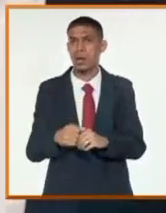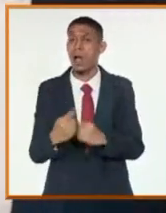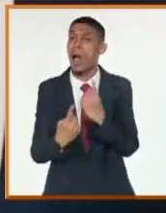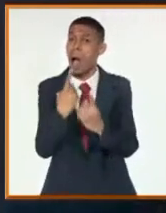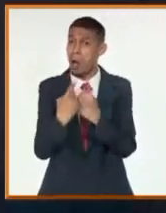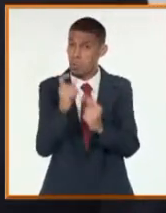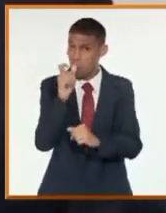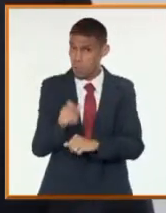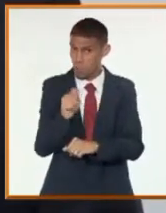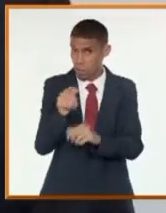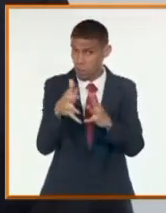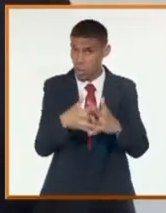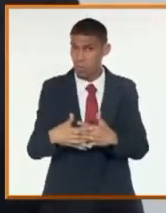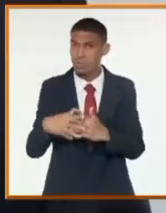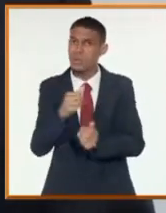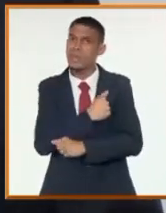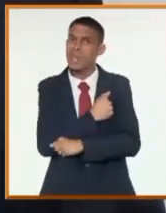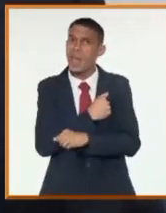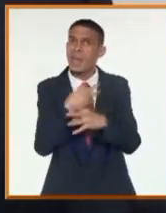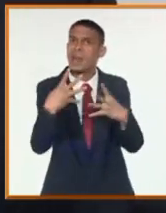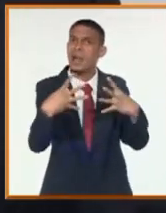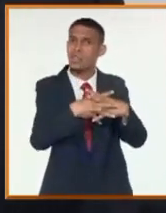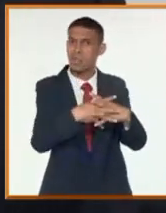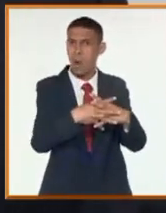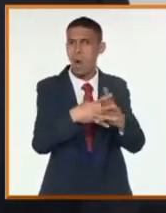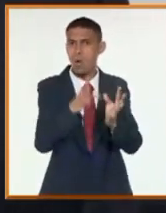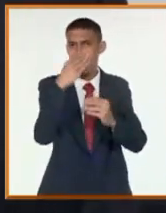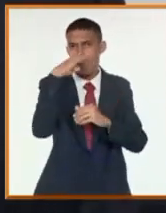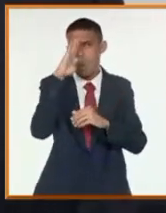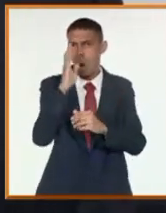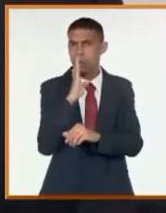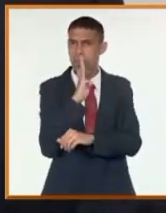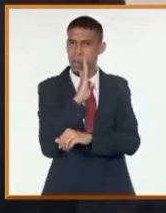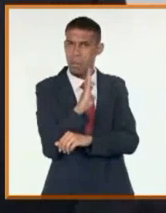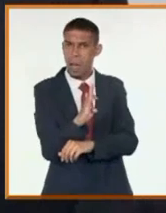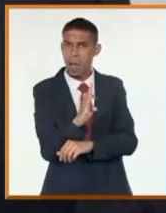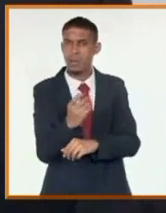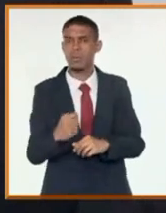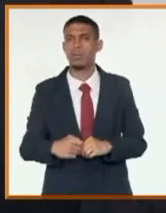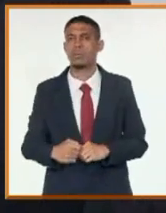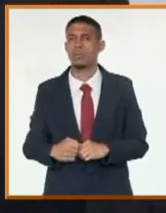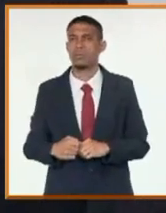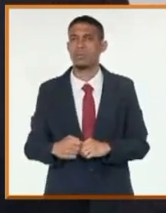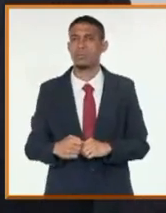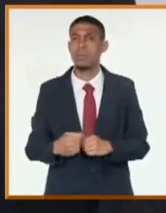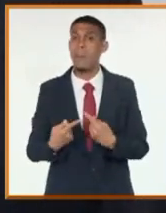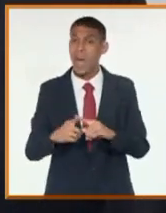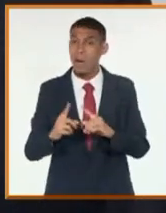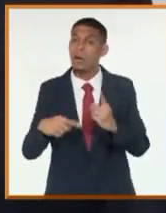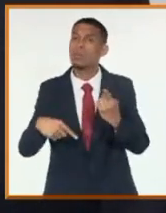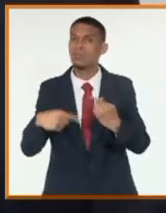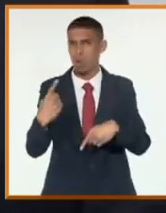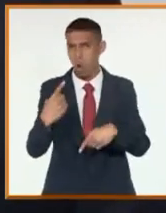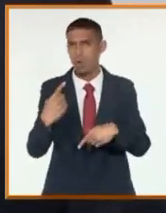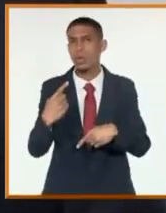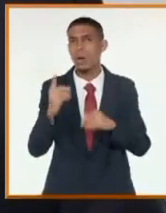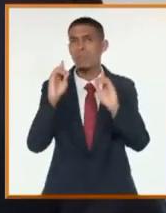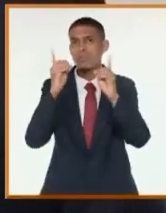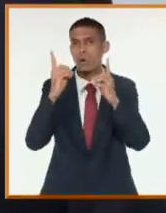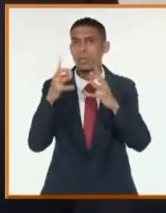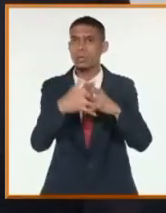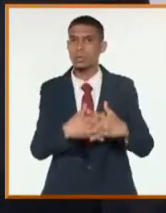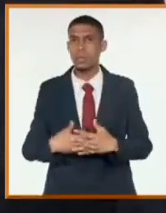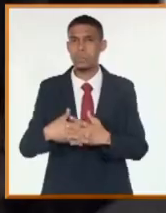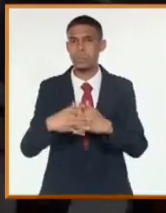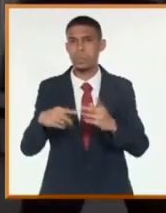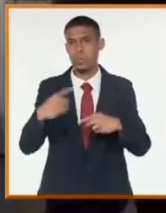relación normal y civilizada entre nuestros pueblos y que están en contra de la política injusta y criminal